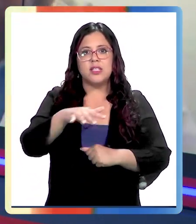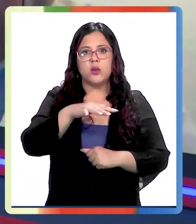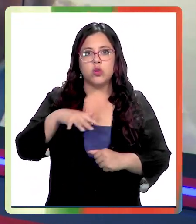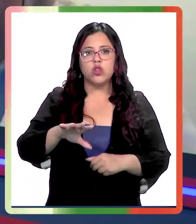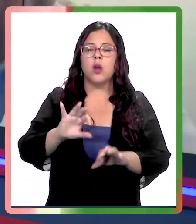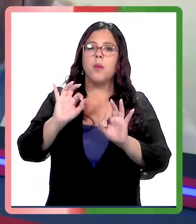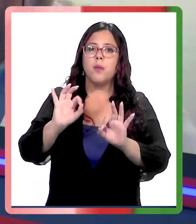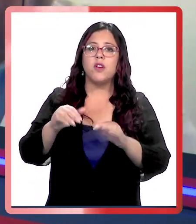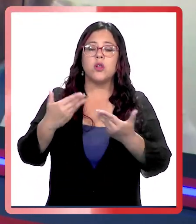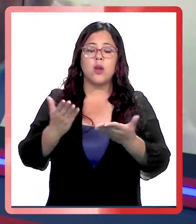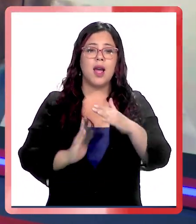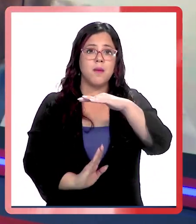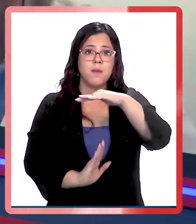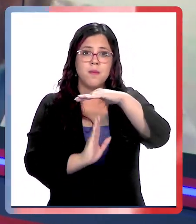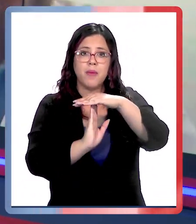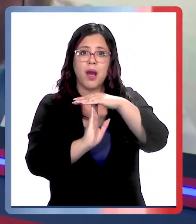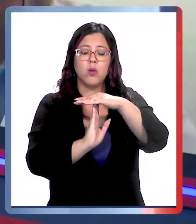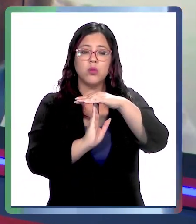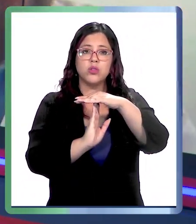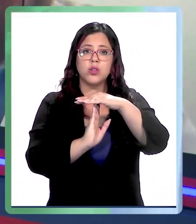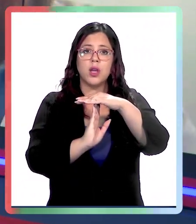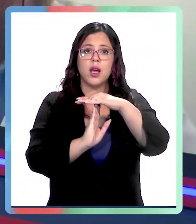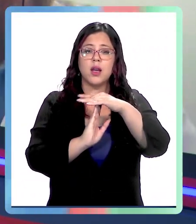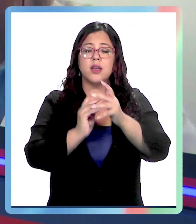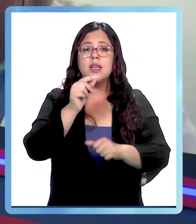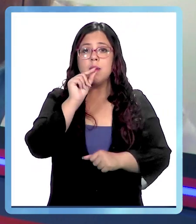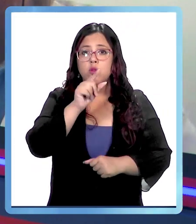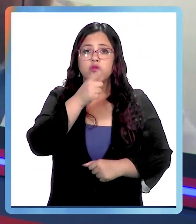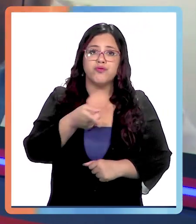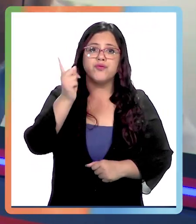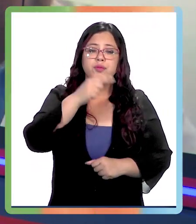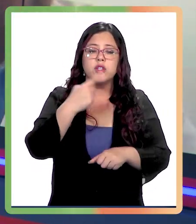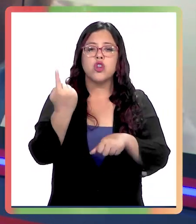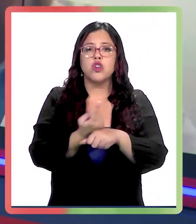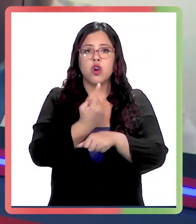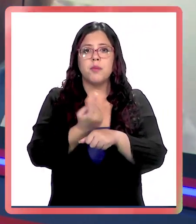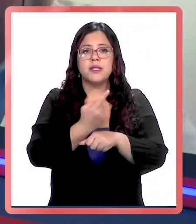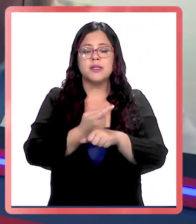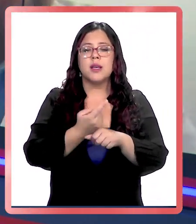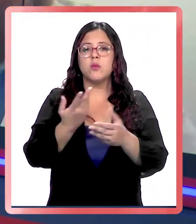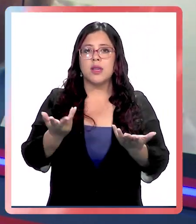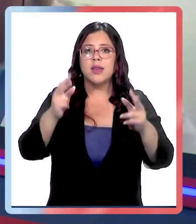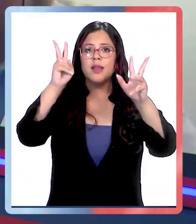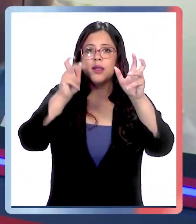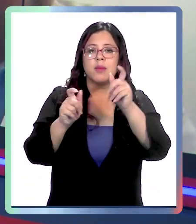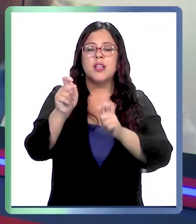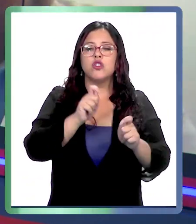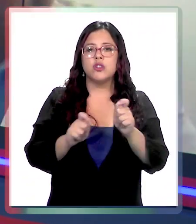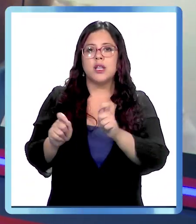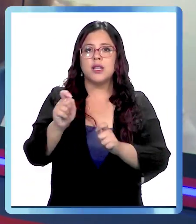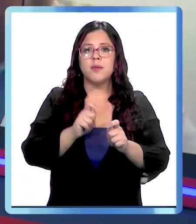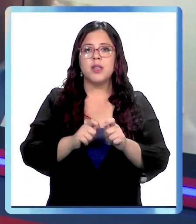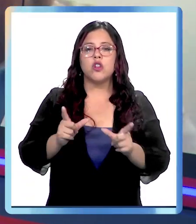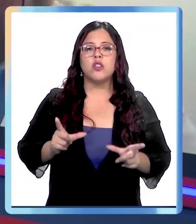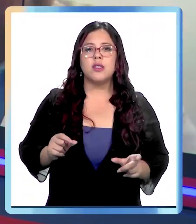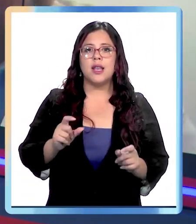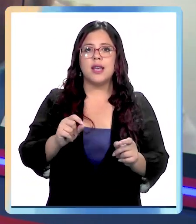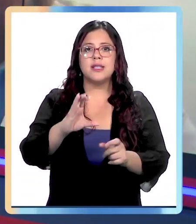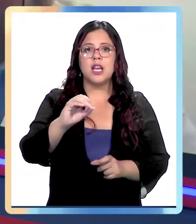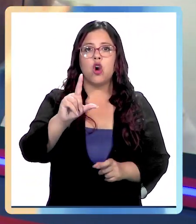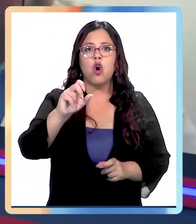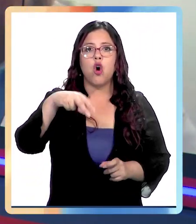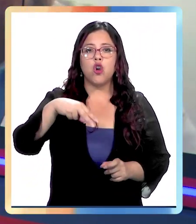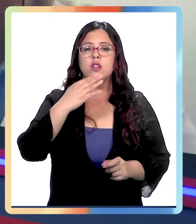definitiva. Perfecto. Bueno, doctor, vamos a ir a una pequeña pausa y a la vuelta continuamos conversando sobre los tratamientos